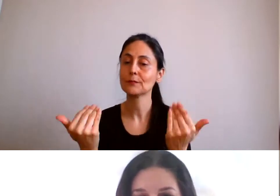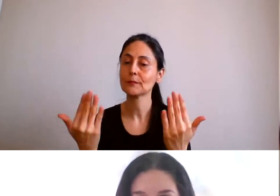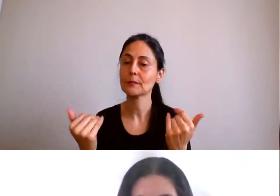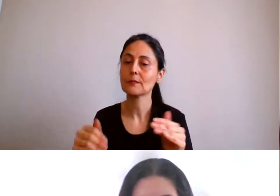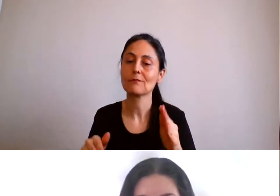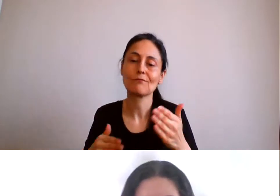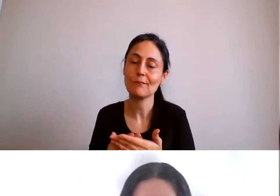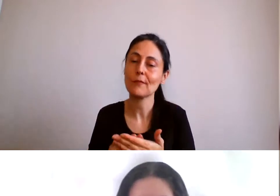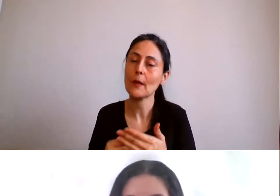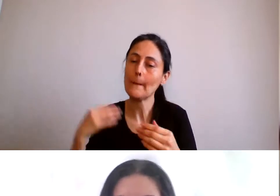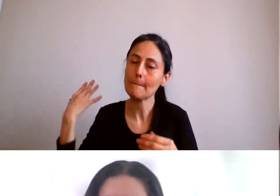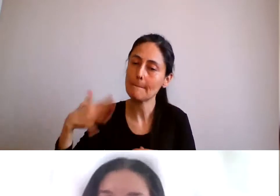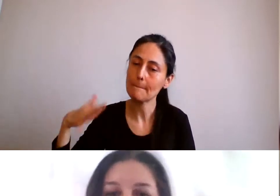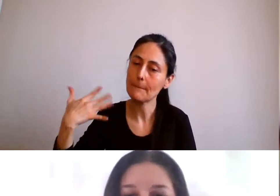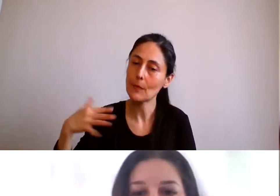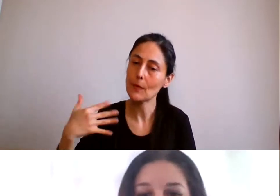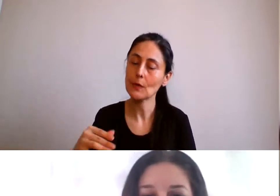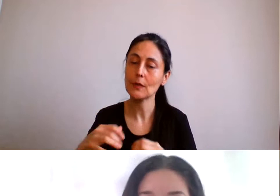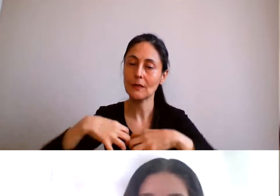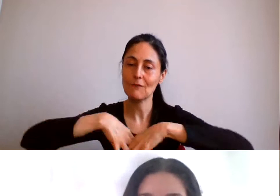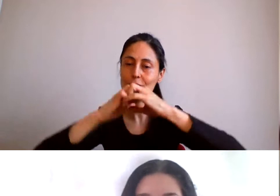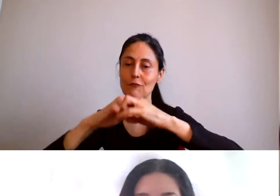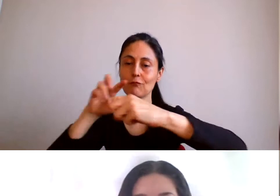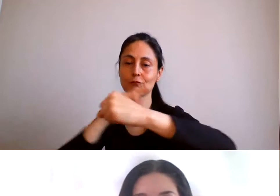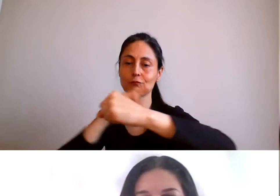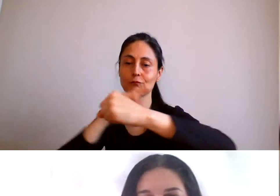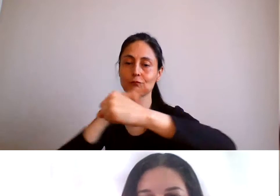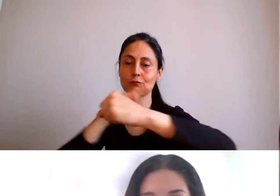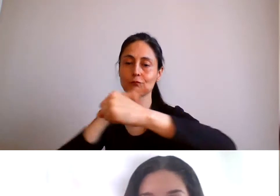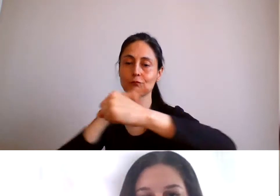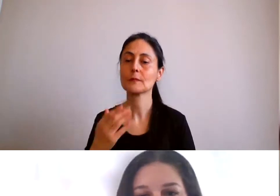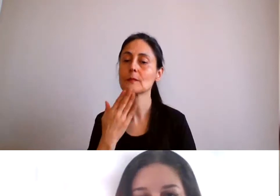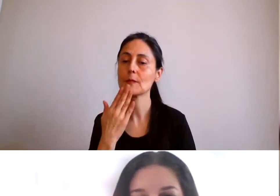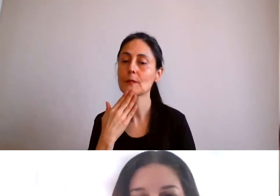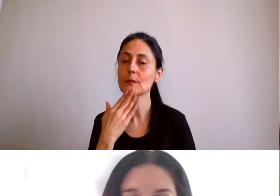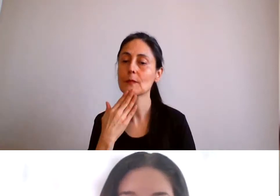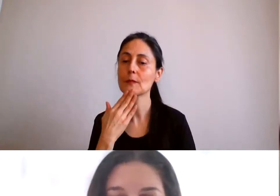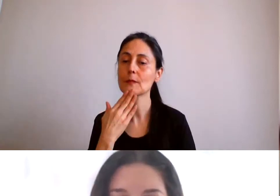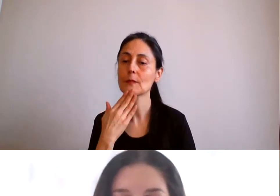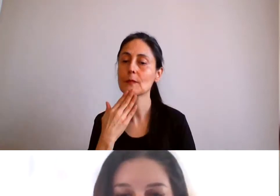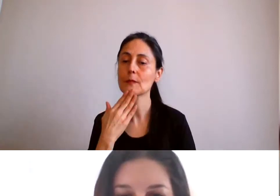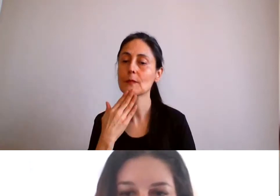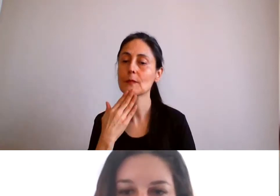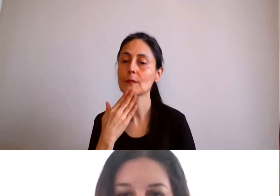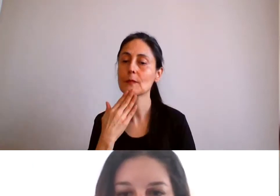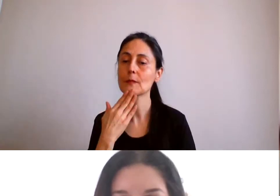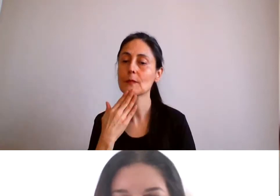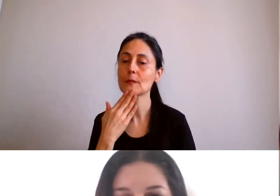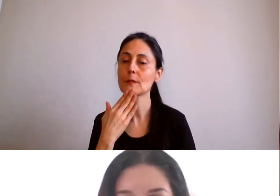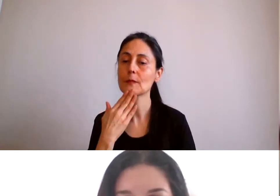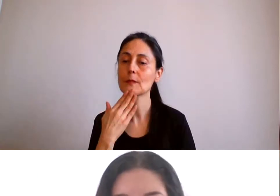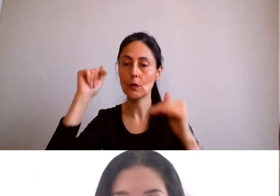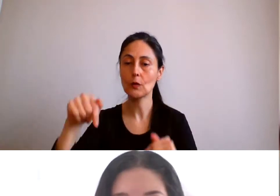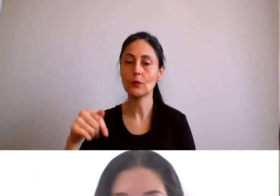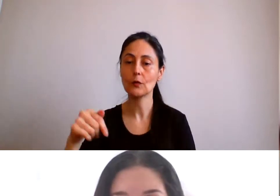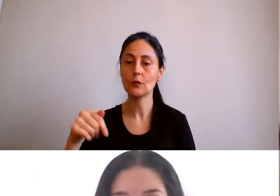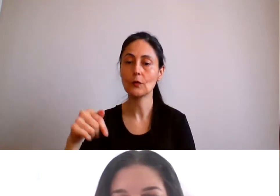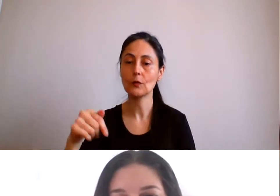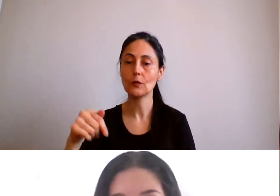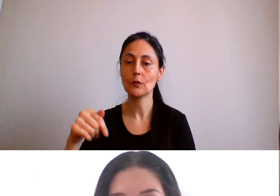recuperar la fuerza física, pero también la terapeuta ocupacional, el psicólogo y todas las profesiones